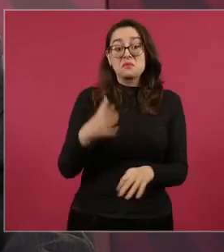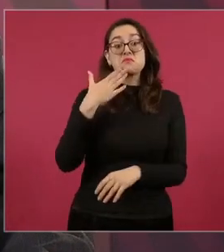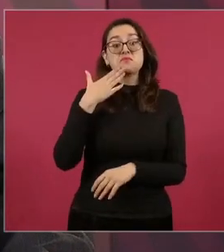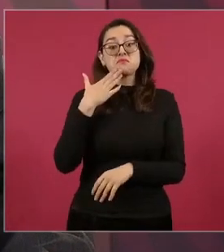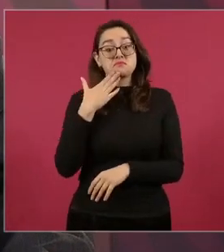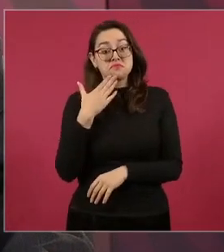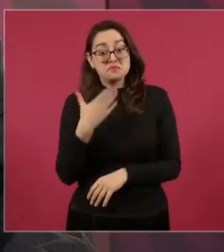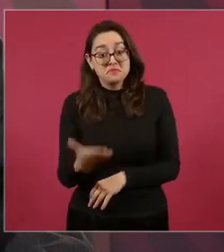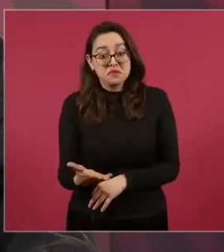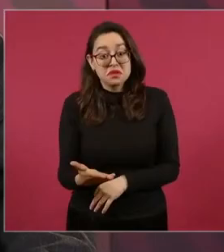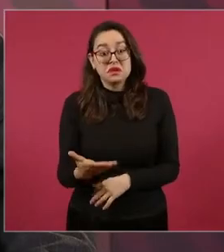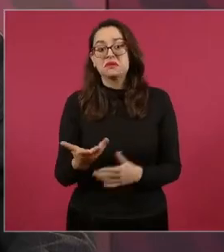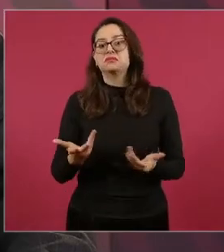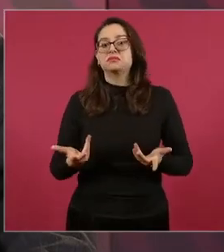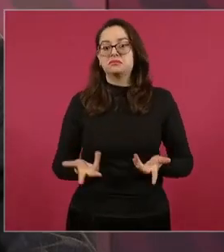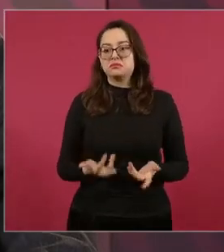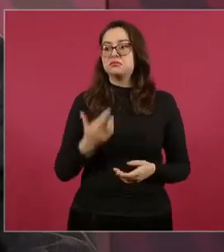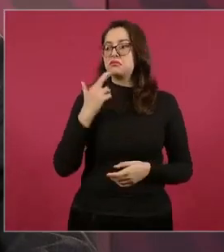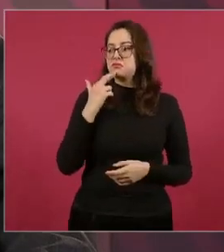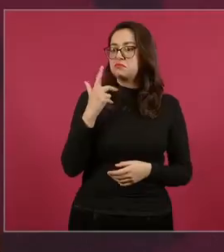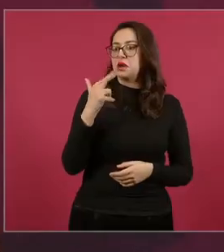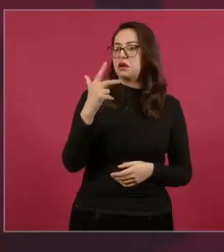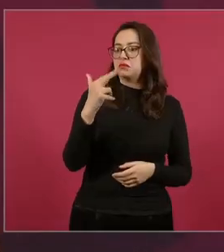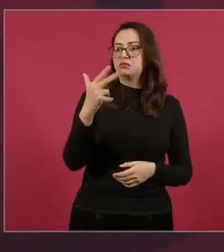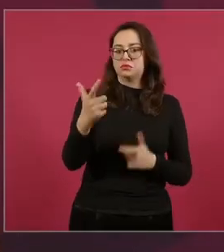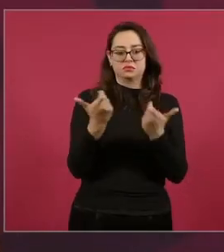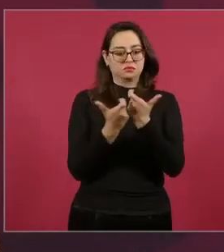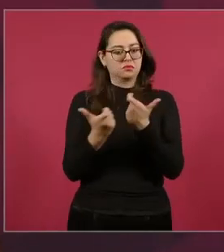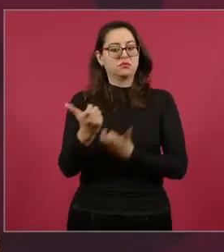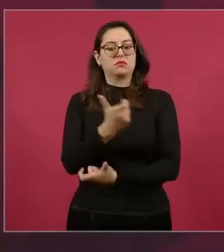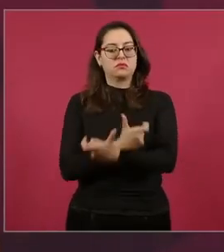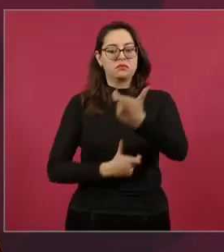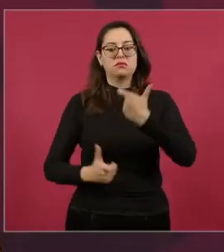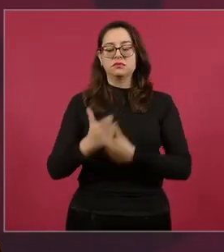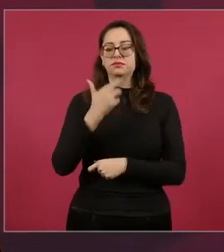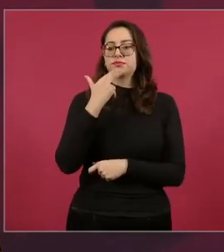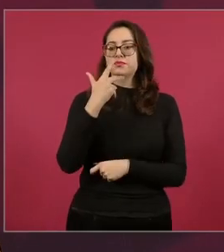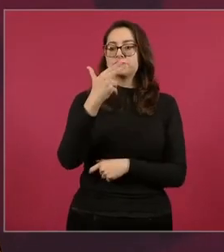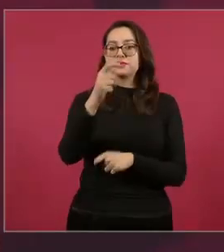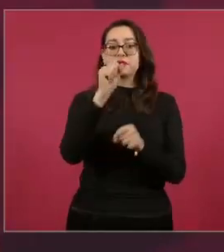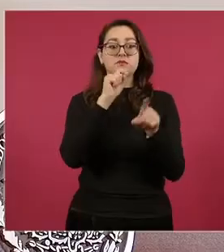hay estabilidad económica y sigue llegando inversión extranjera,